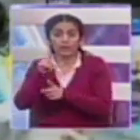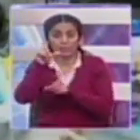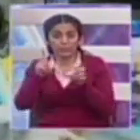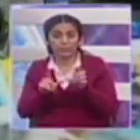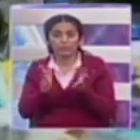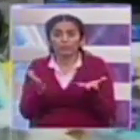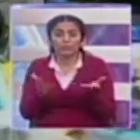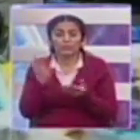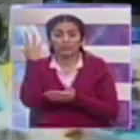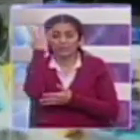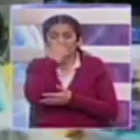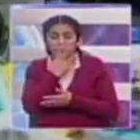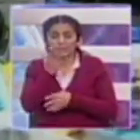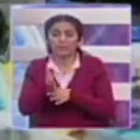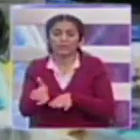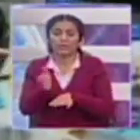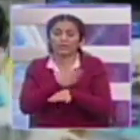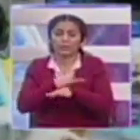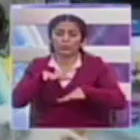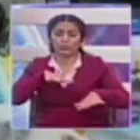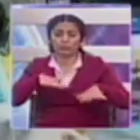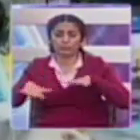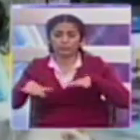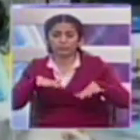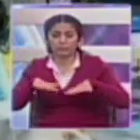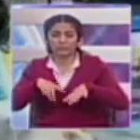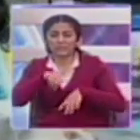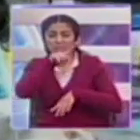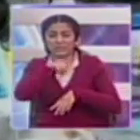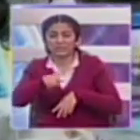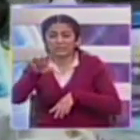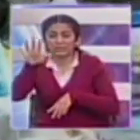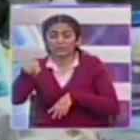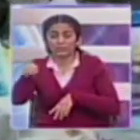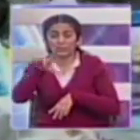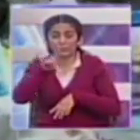sismo de 5,8 grados en Esmeraldas. Ustedes continúan con más información. Buenas tardes.